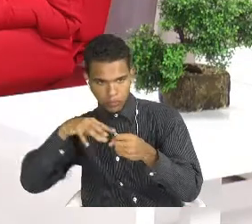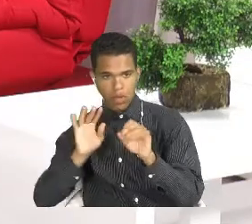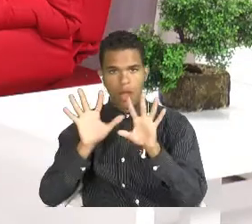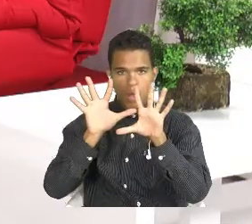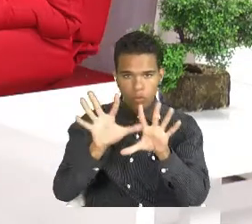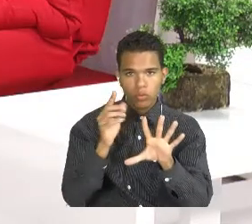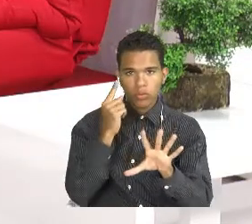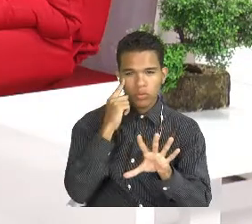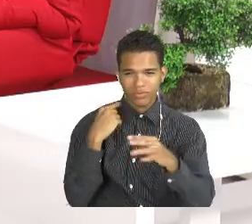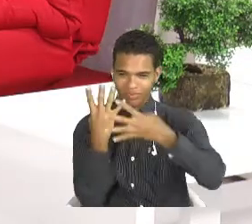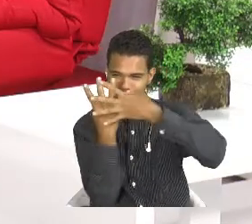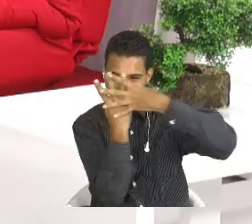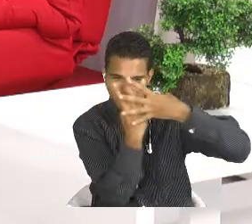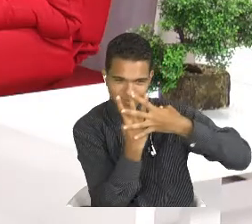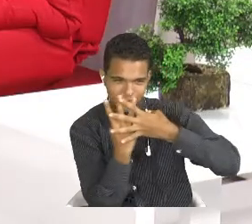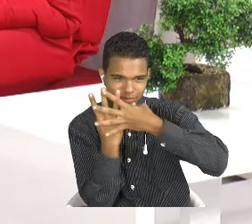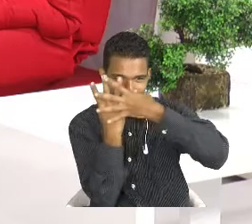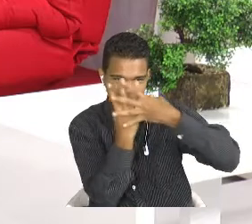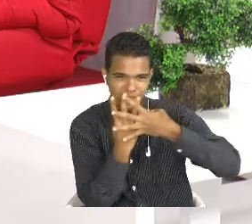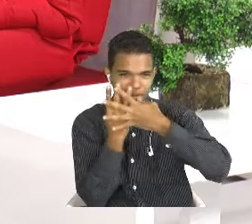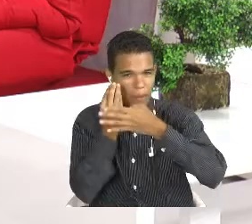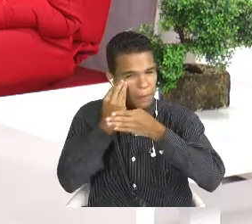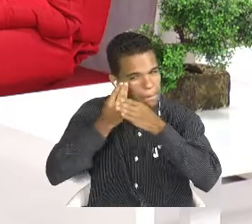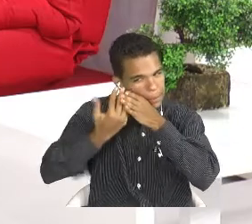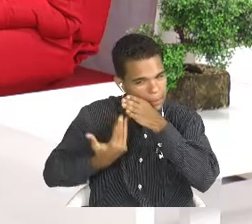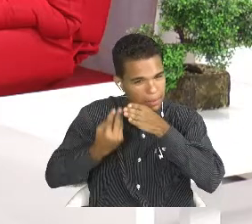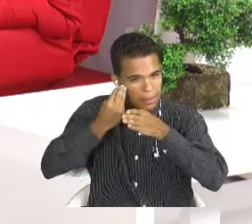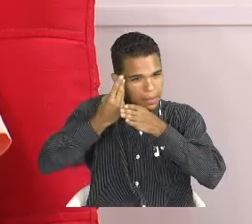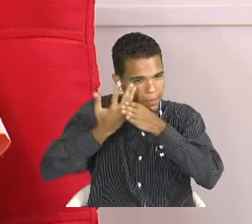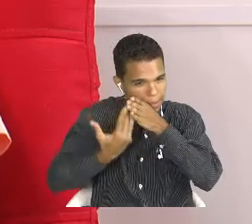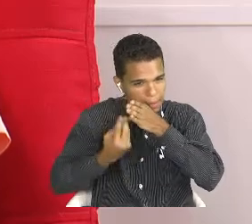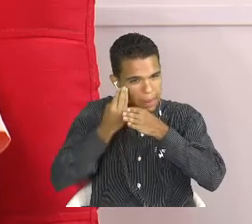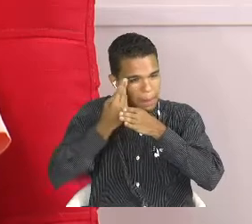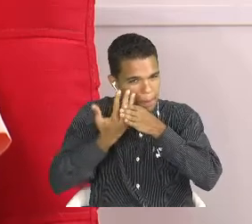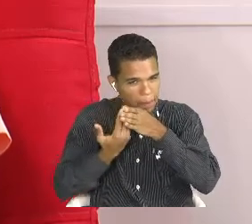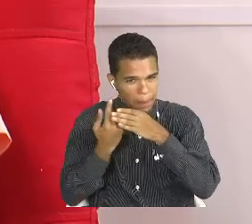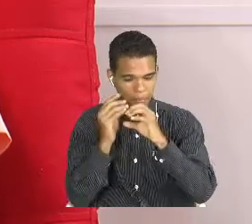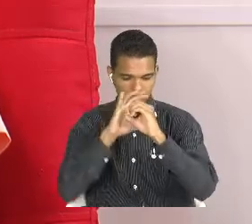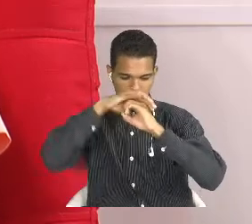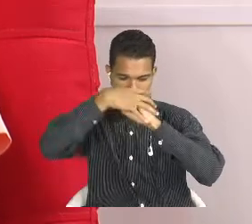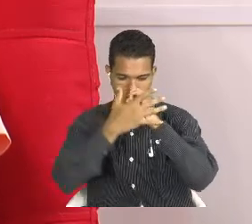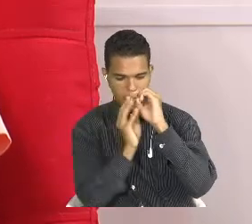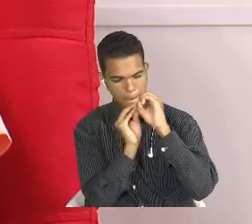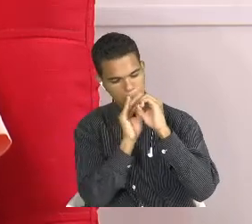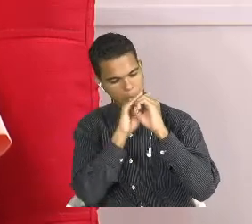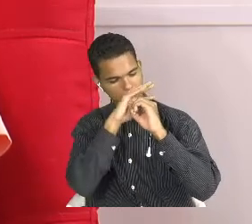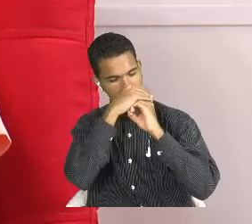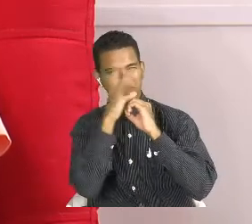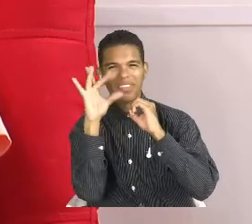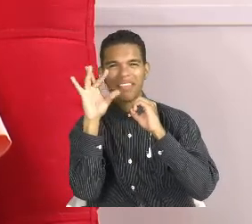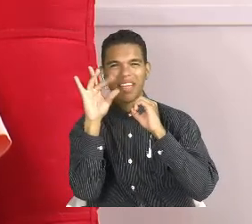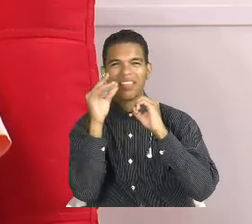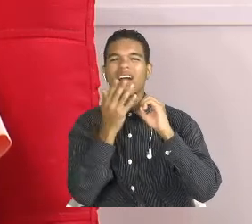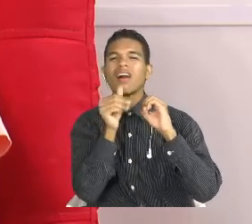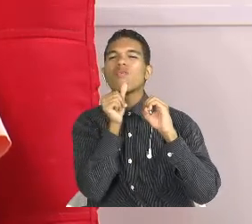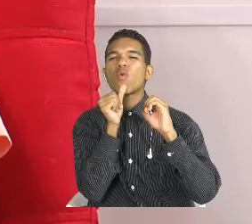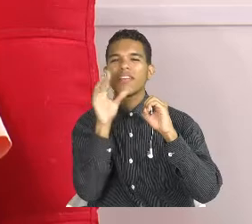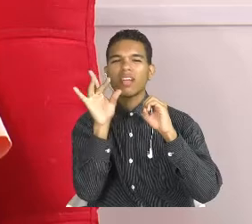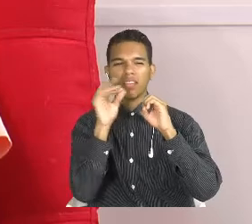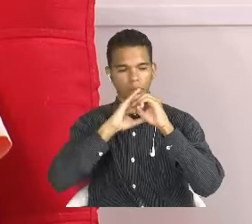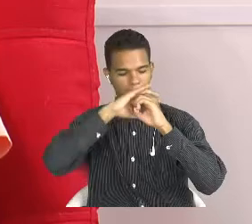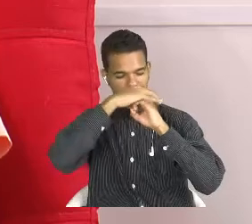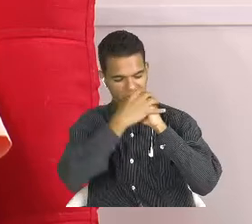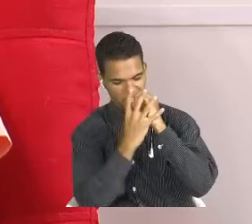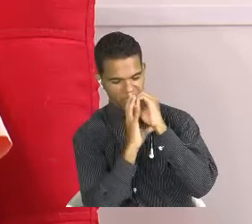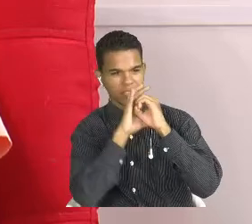malla trabecular, donde el drenaje del líquido que produce el ojo se produce, y existen ya para manejos mucho más agresivos, en donde enfermedades